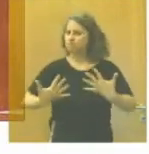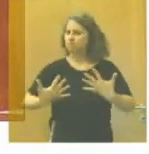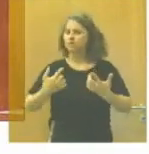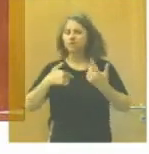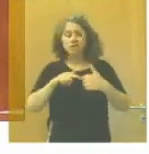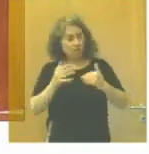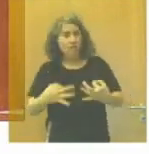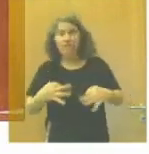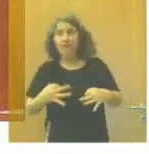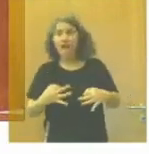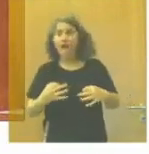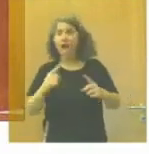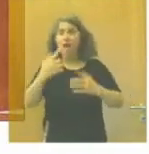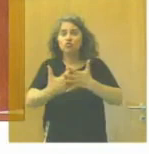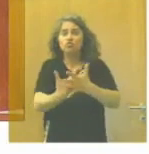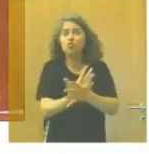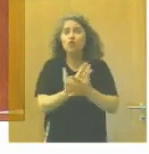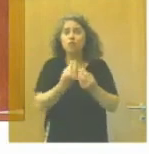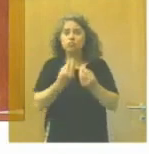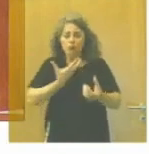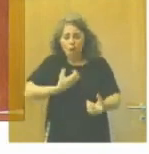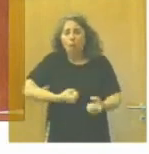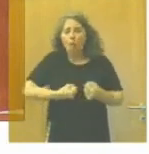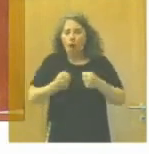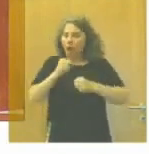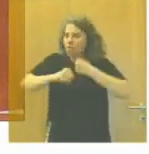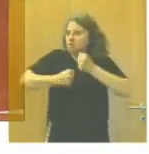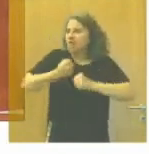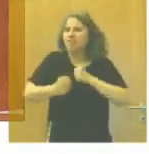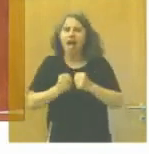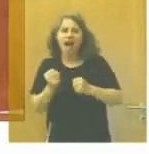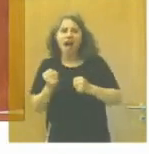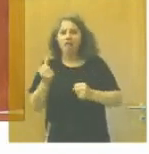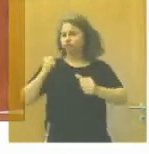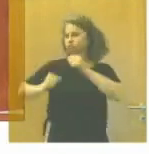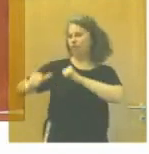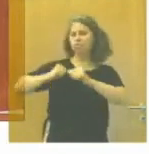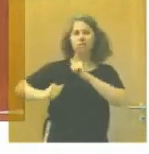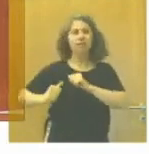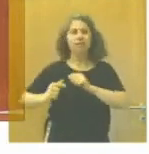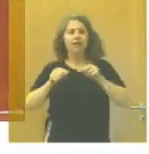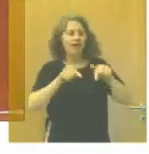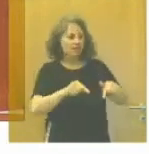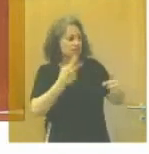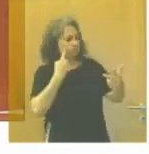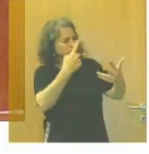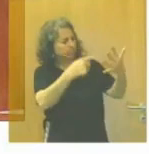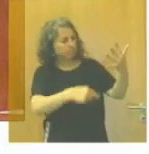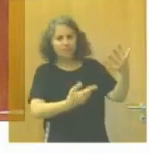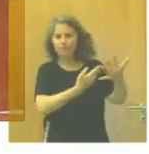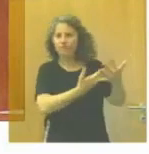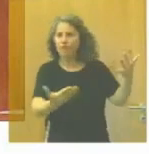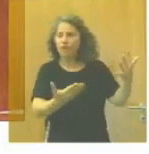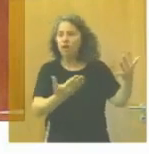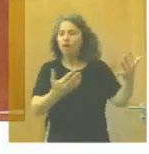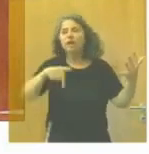padecimiento psíquico que se expresa como depresión, como ansiedad, como lesiones autoinfligidas, nos lleva en esta